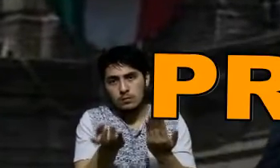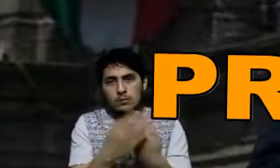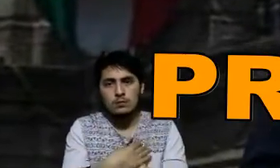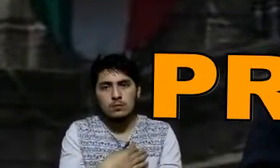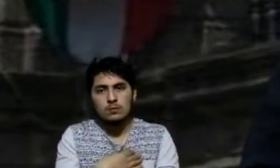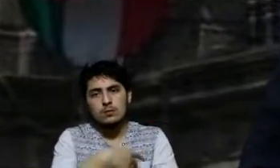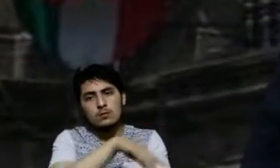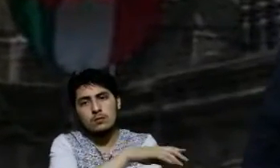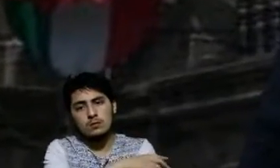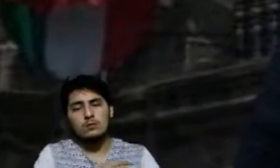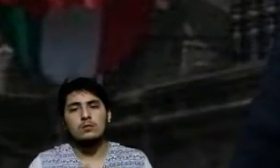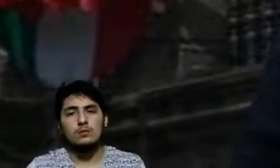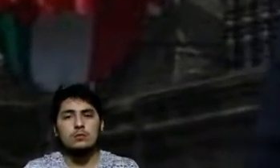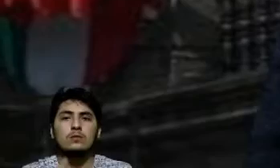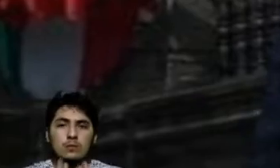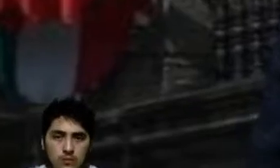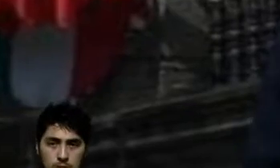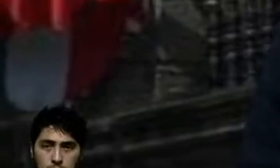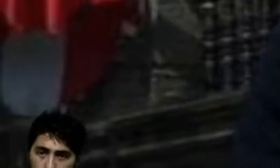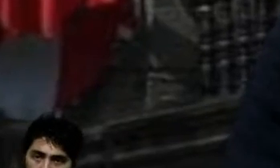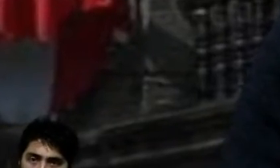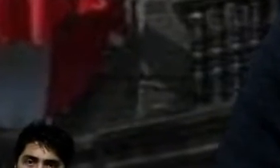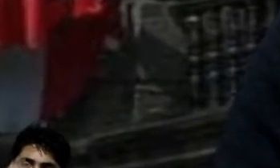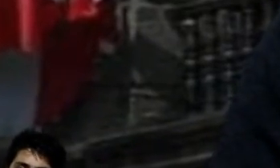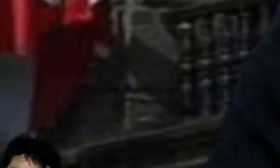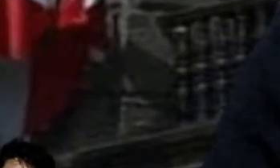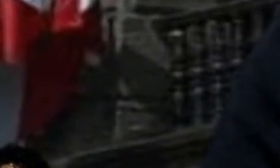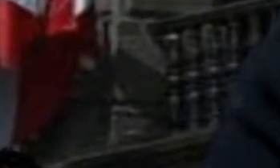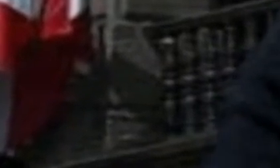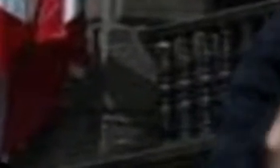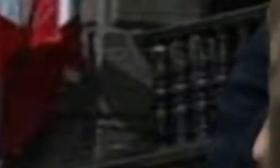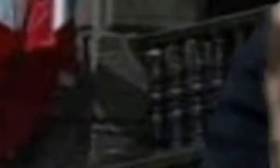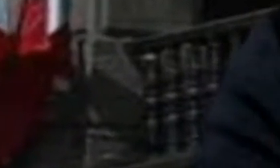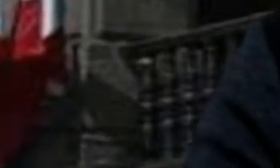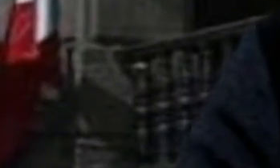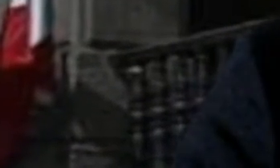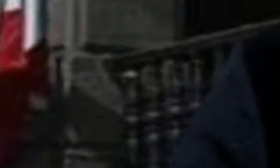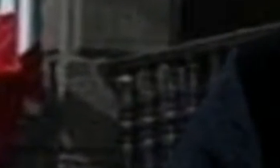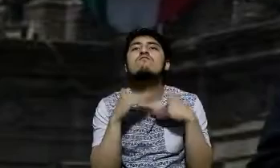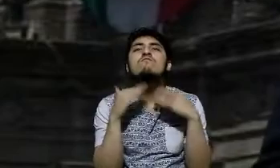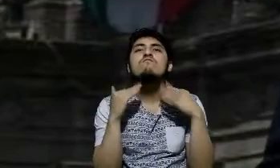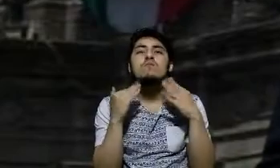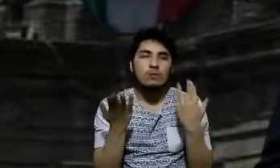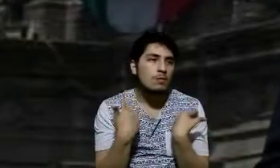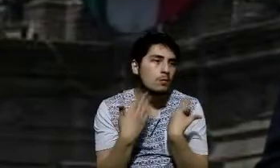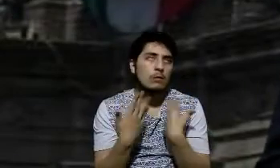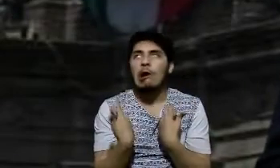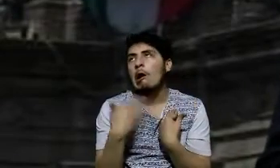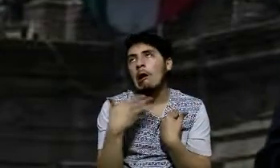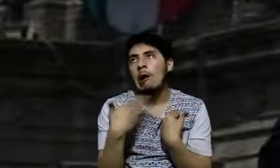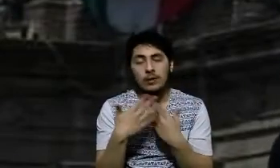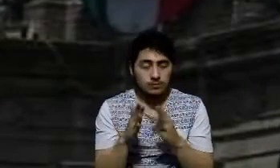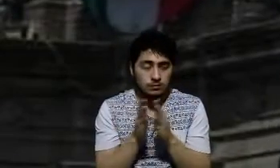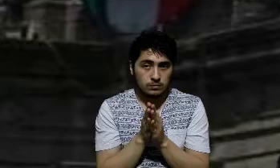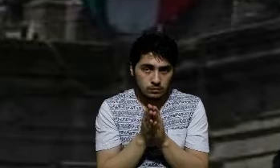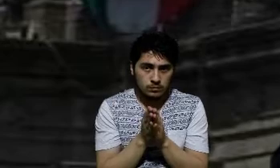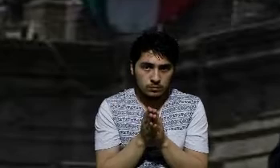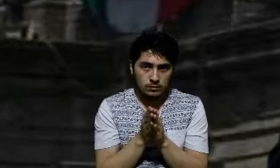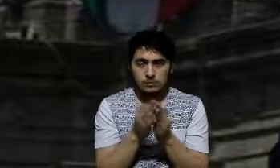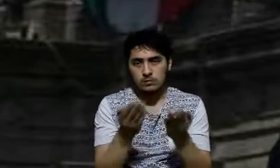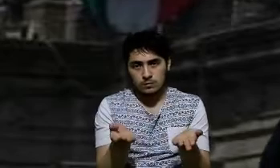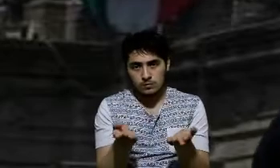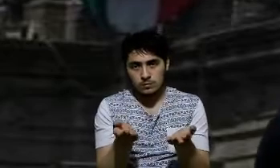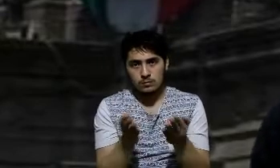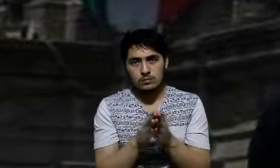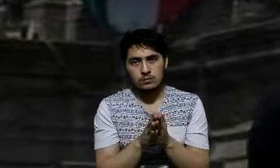avión presidencial, no se va a poder vender. Pero les tengo esta propuesta. A ver,